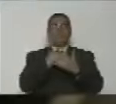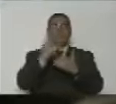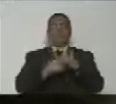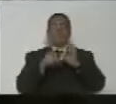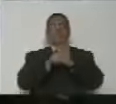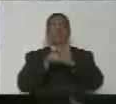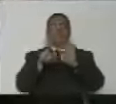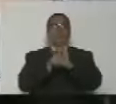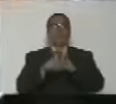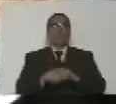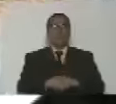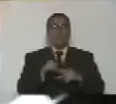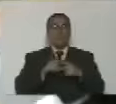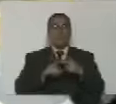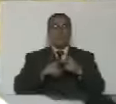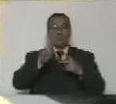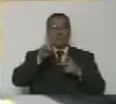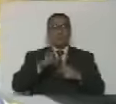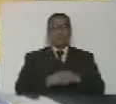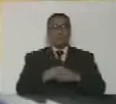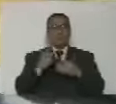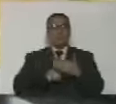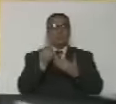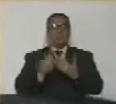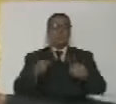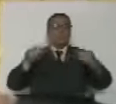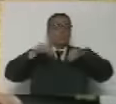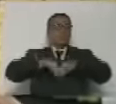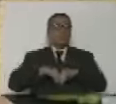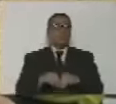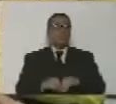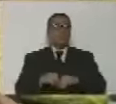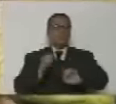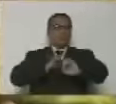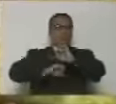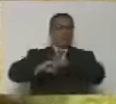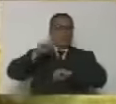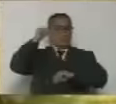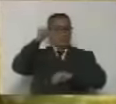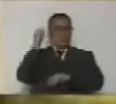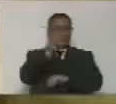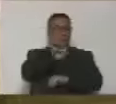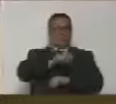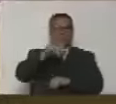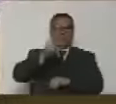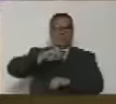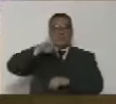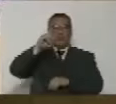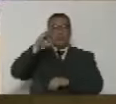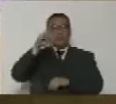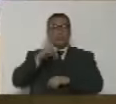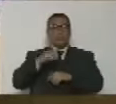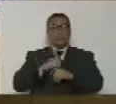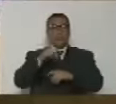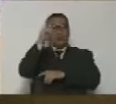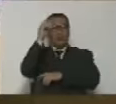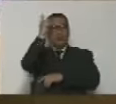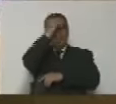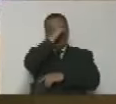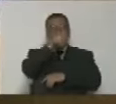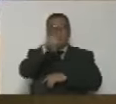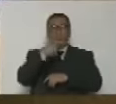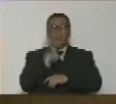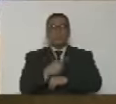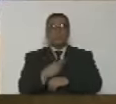ley. Segundo, proyecto de acuerdo para repudiar el vil asesinato de Orlando Figuera. El diputado Diosdado Cabello